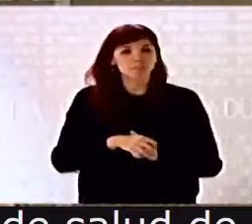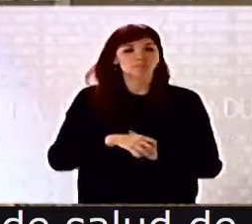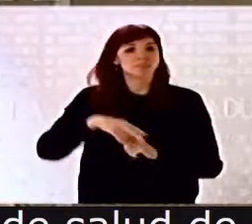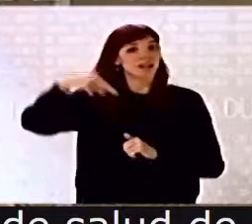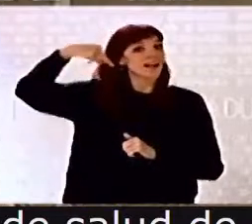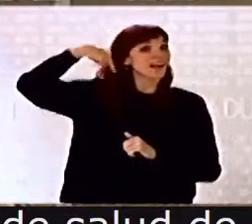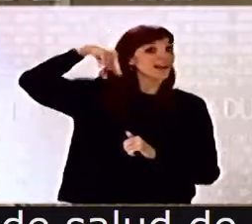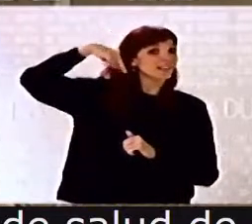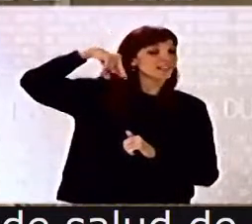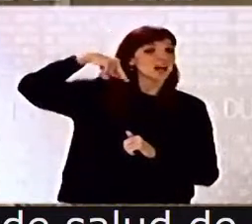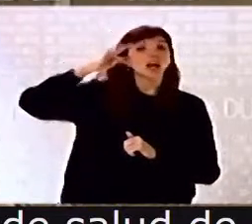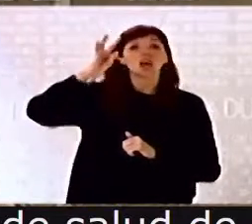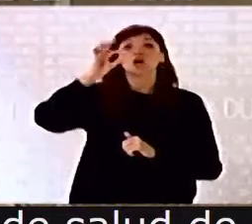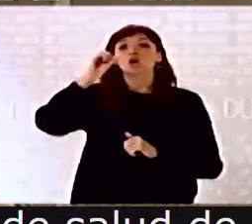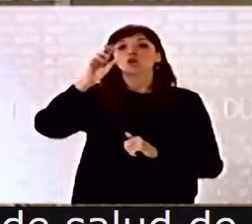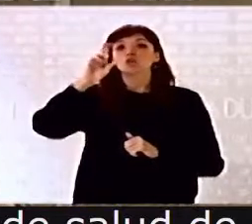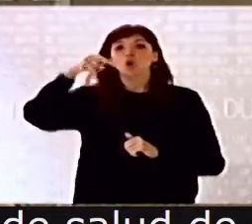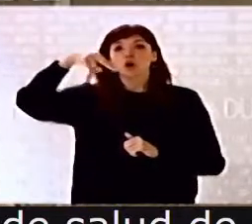Jerte y Tornavacas.